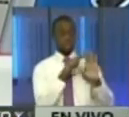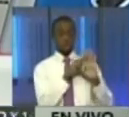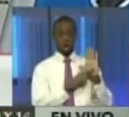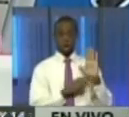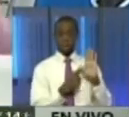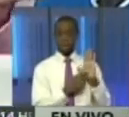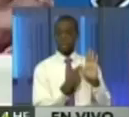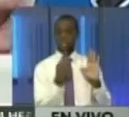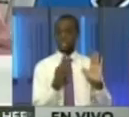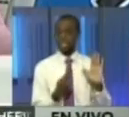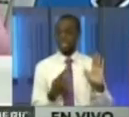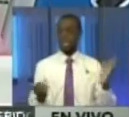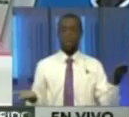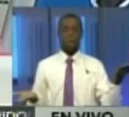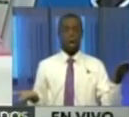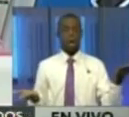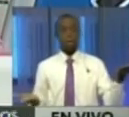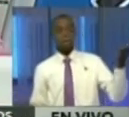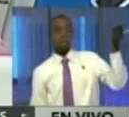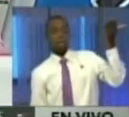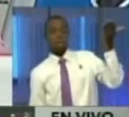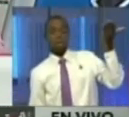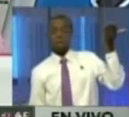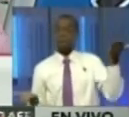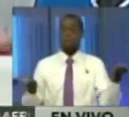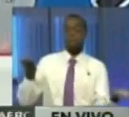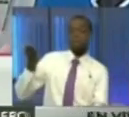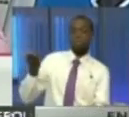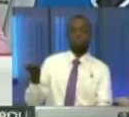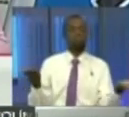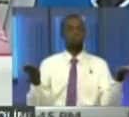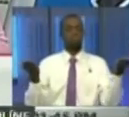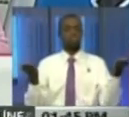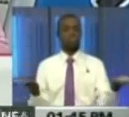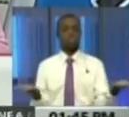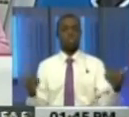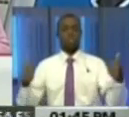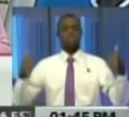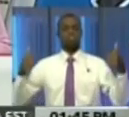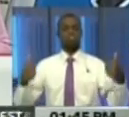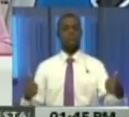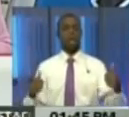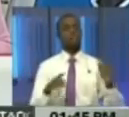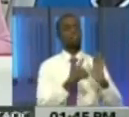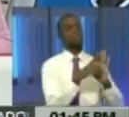exista un equilibrio estricto entre los derechos de ambas partes.